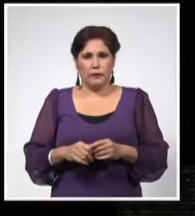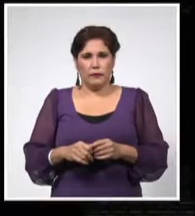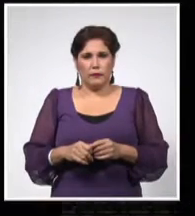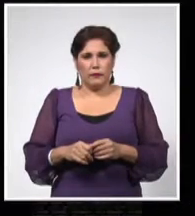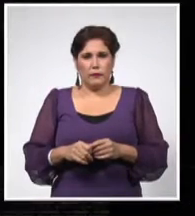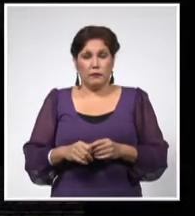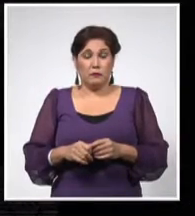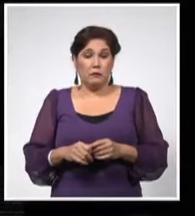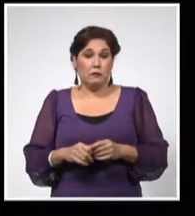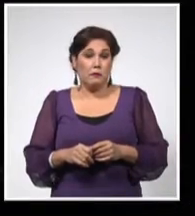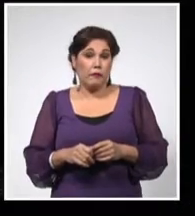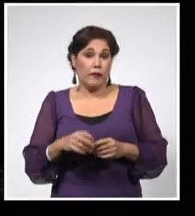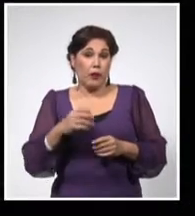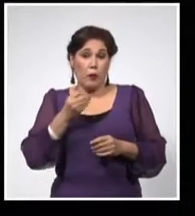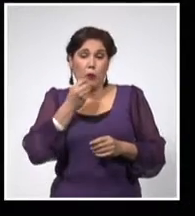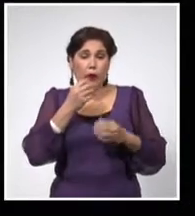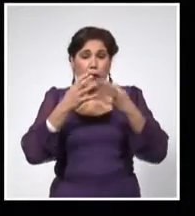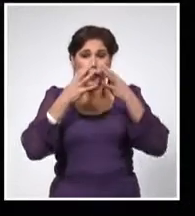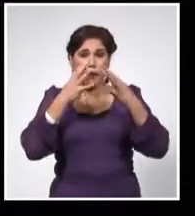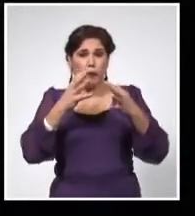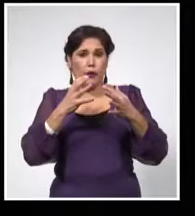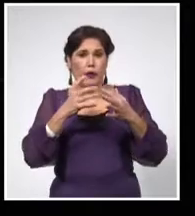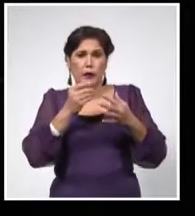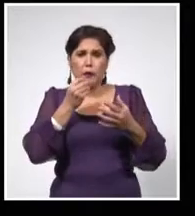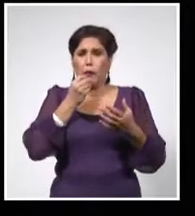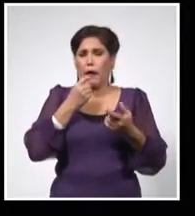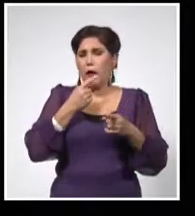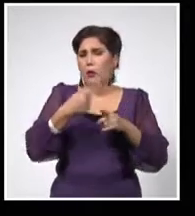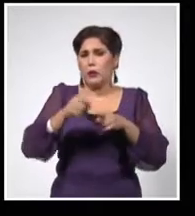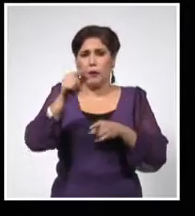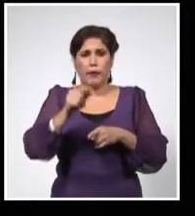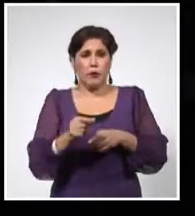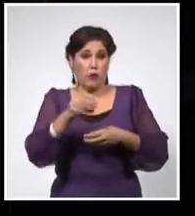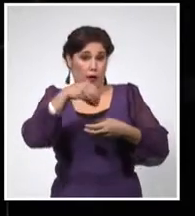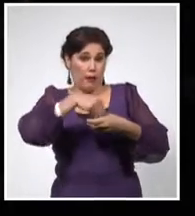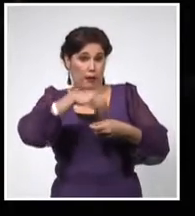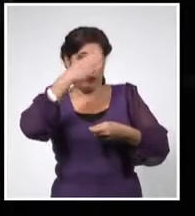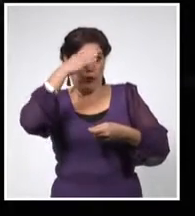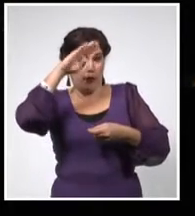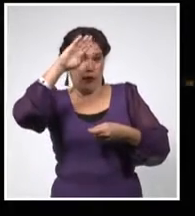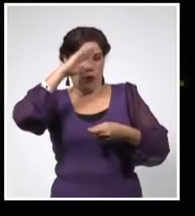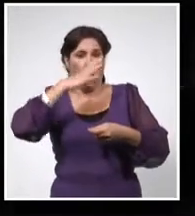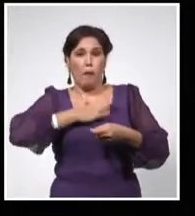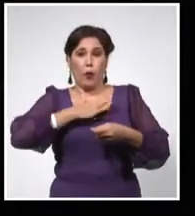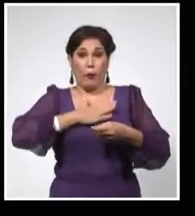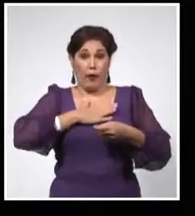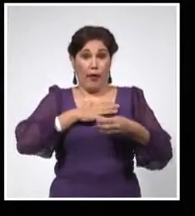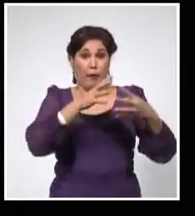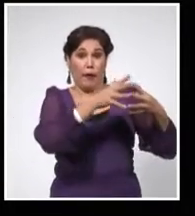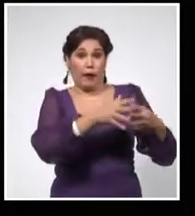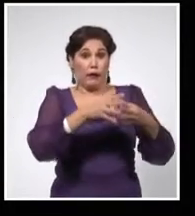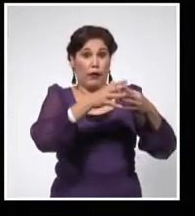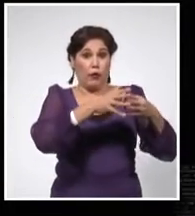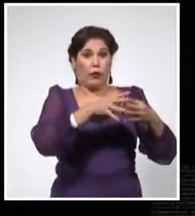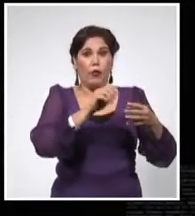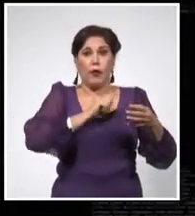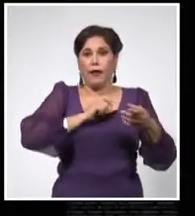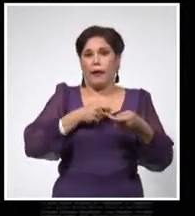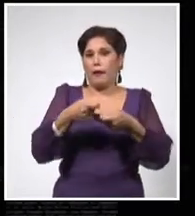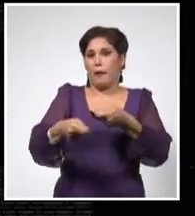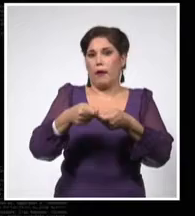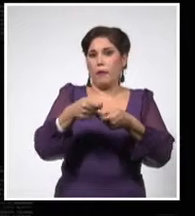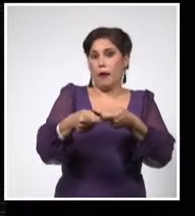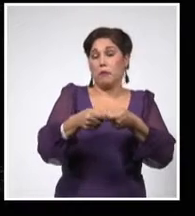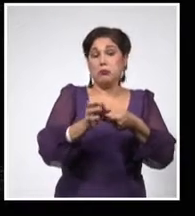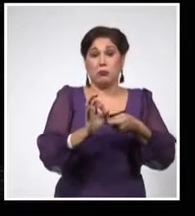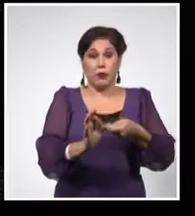Que va a tener un efecto muy importante de disuasión si alguien está todavía en el mundo contemplando la posibilidad de invertir con los Castro. La jurisdicción